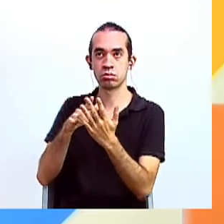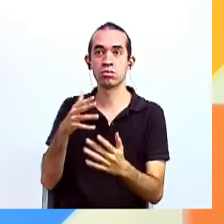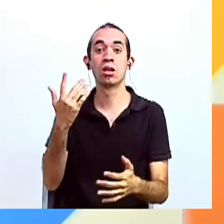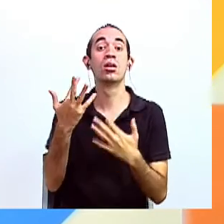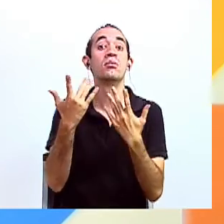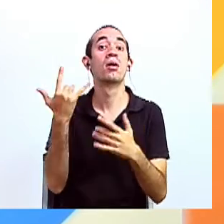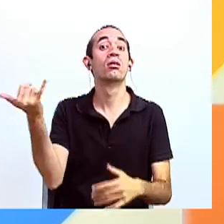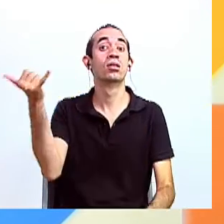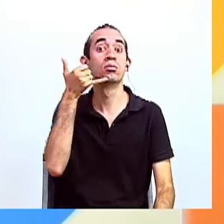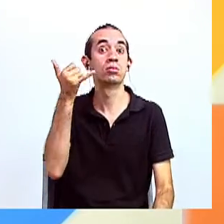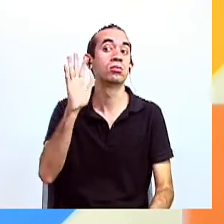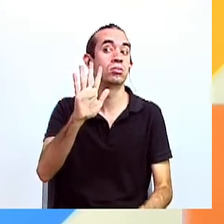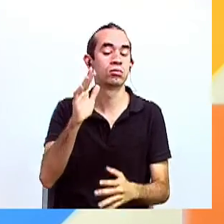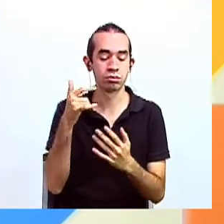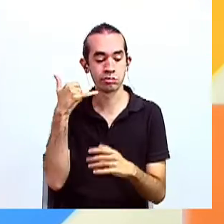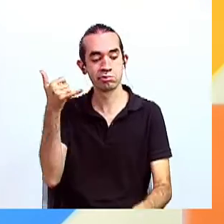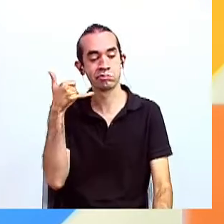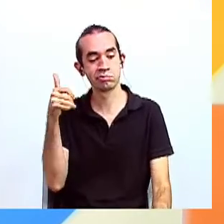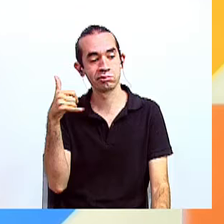Esperemos que me conteste.